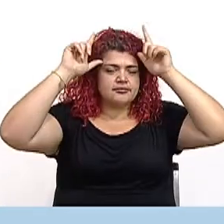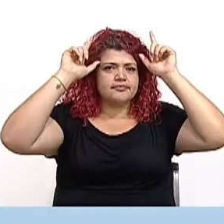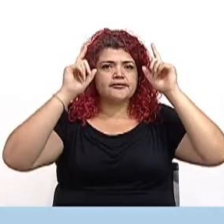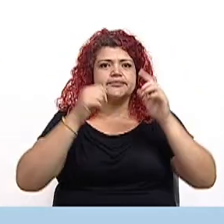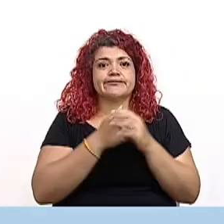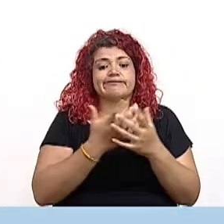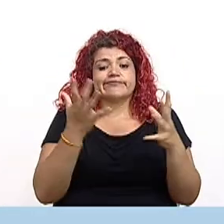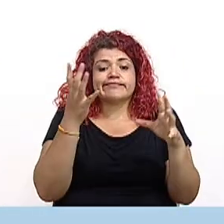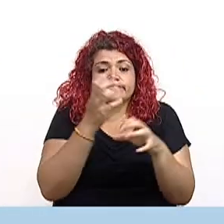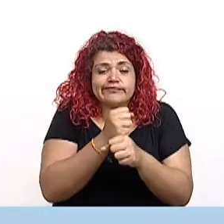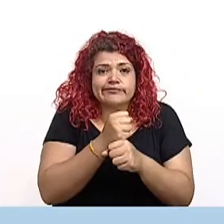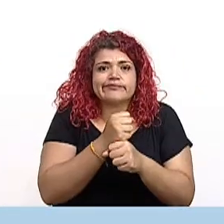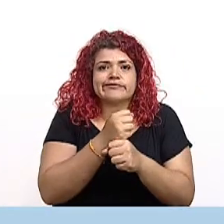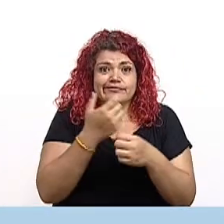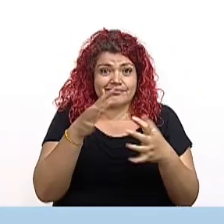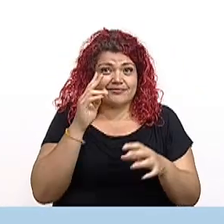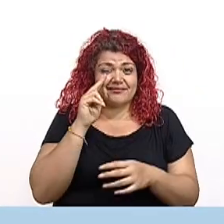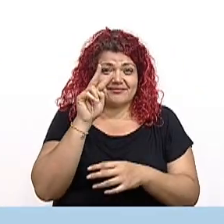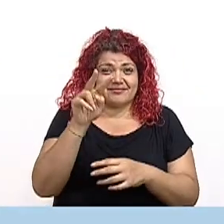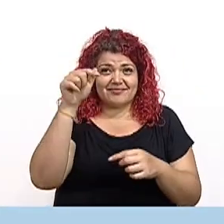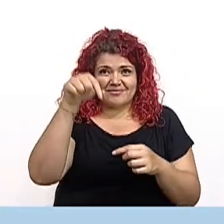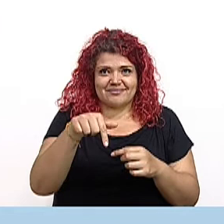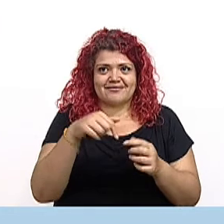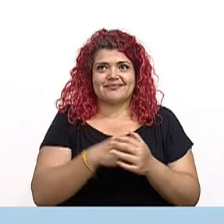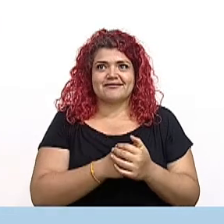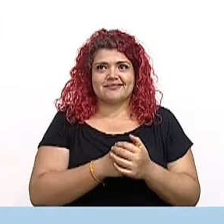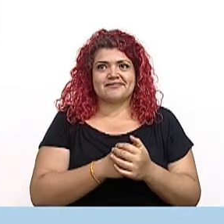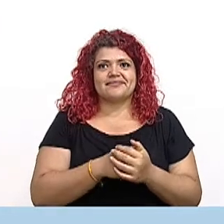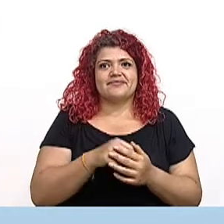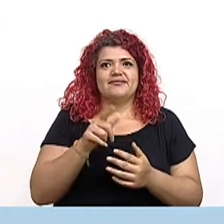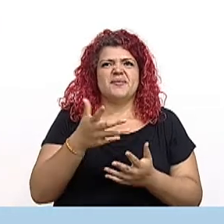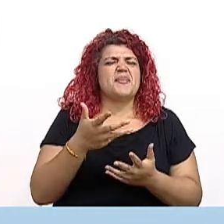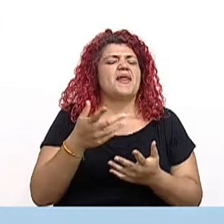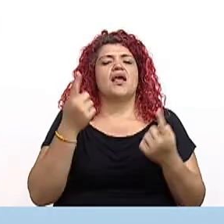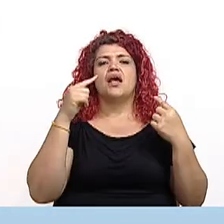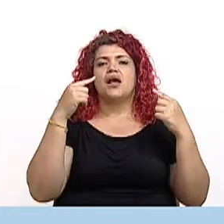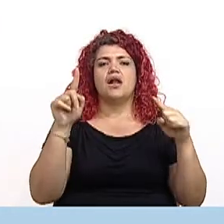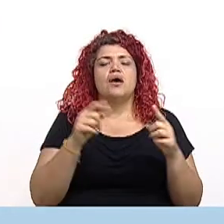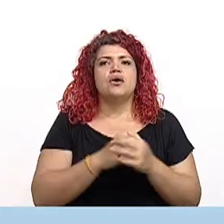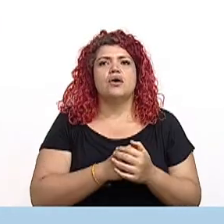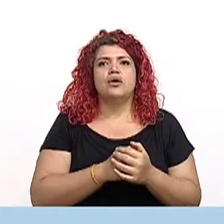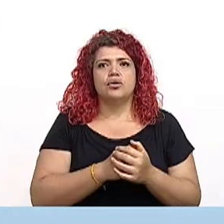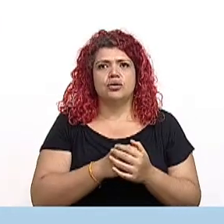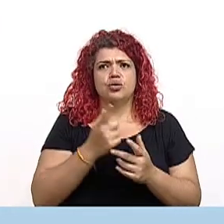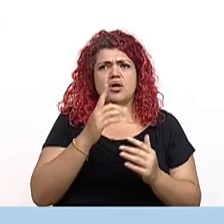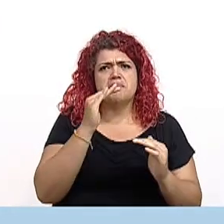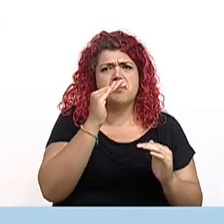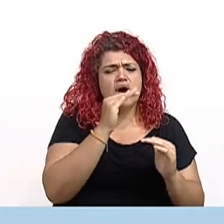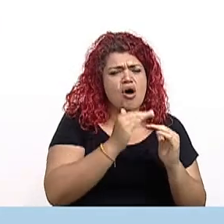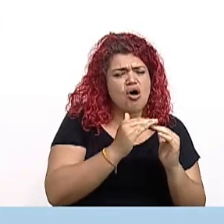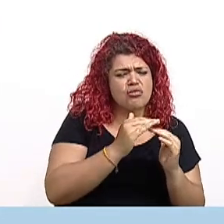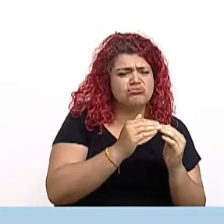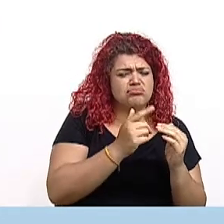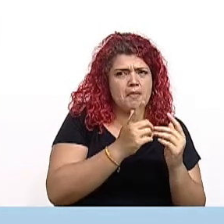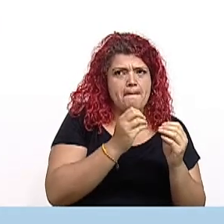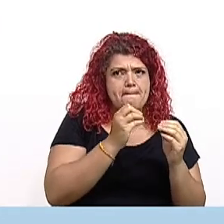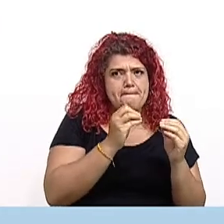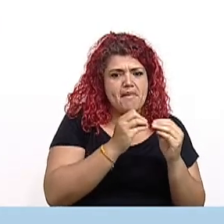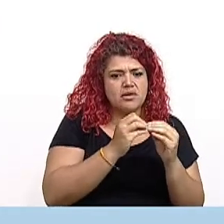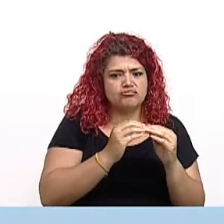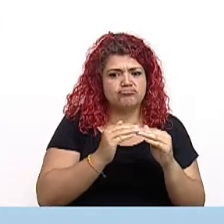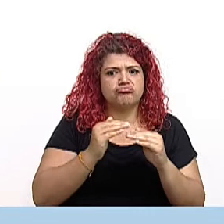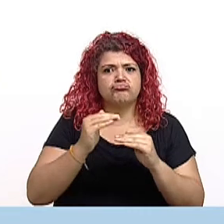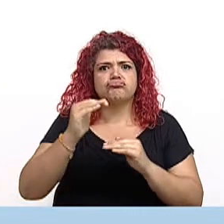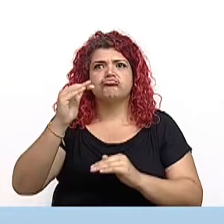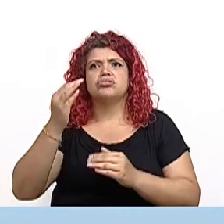En resumen, y como lo vemos ahí en la parte inferior, estaríamos logrando de una menor producción pasar a una mayor